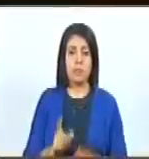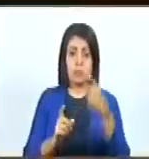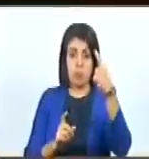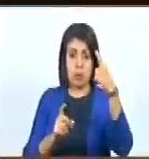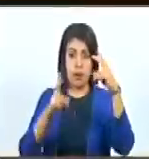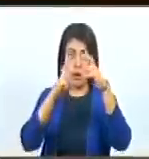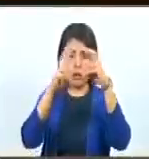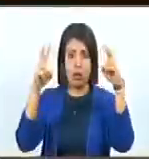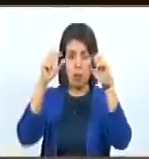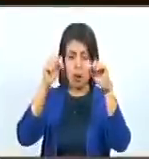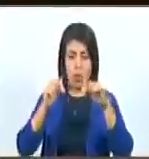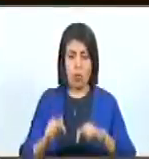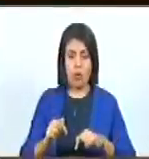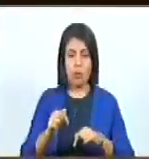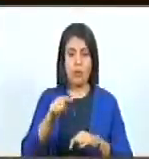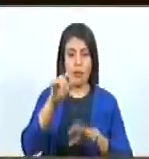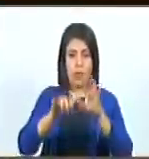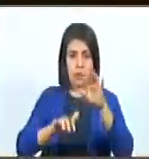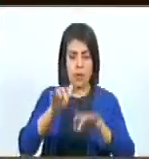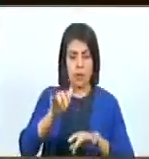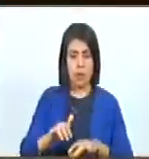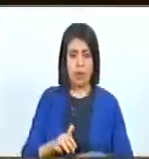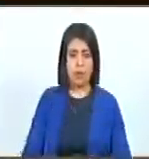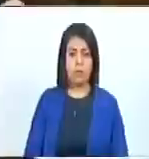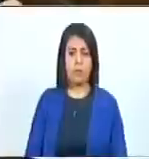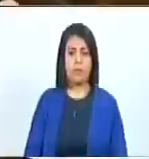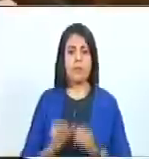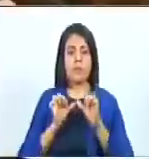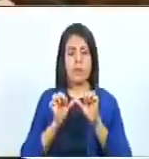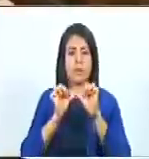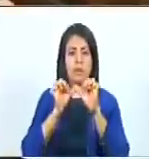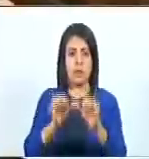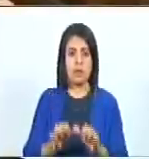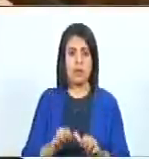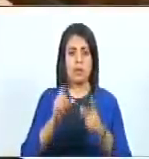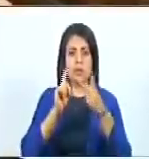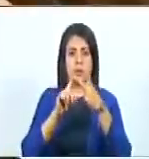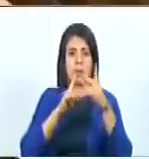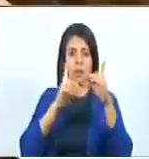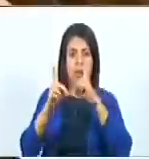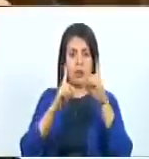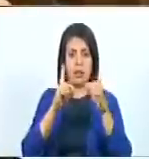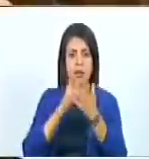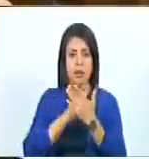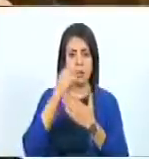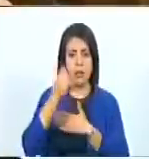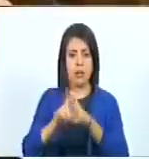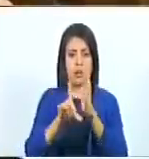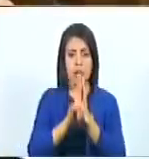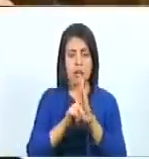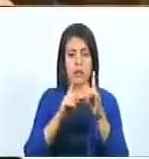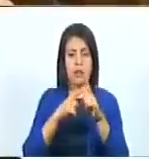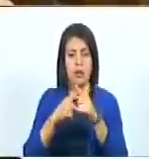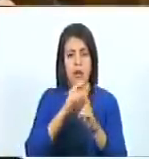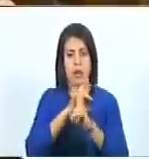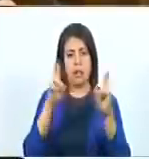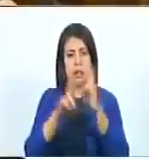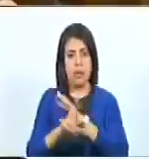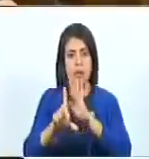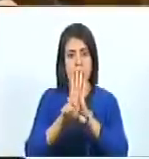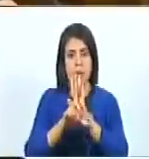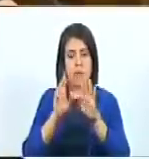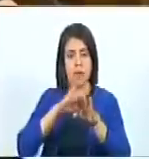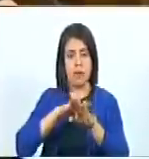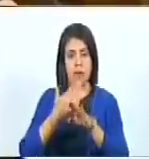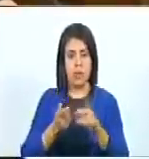punto del orden del día. Ciudadana secretaria. Continuación de la segunda discusión del proyecto de ley orgánica de reforma de la ley